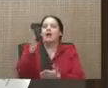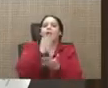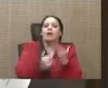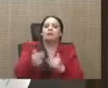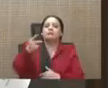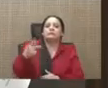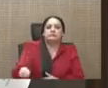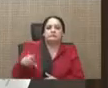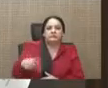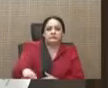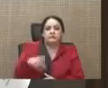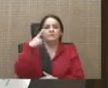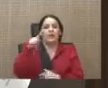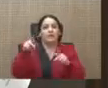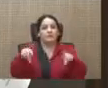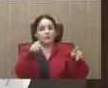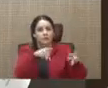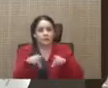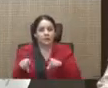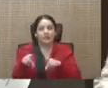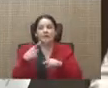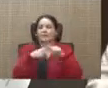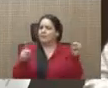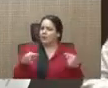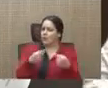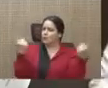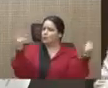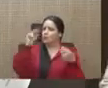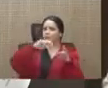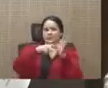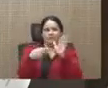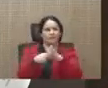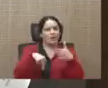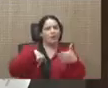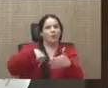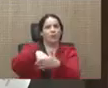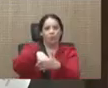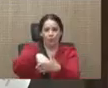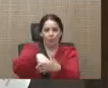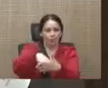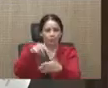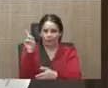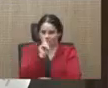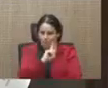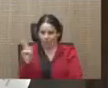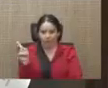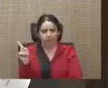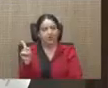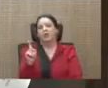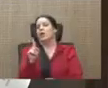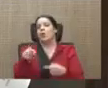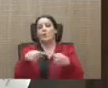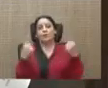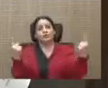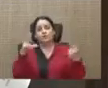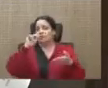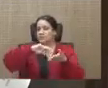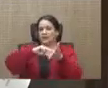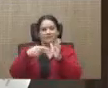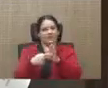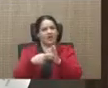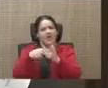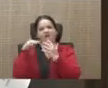para el pueblo. Pero ser oposición no significa hacer obstrucción. Ser oposición no es estar en una franca guerra con